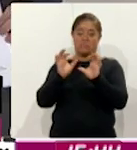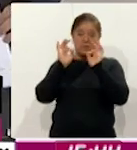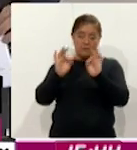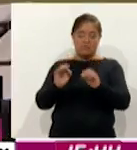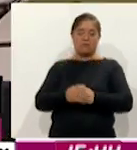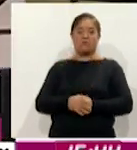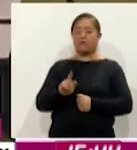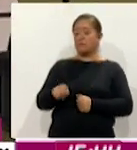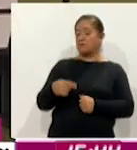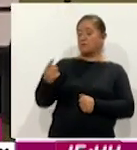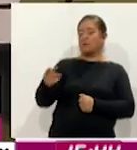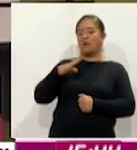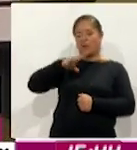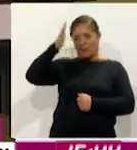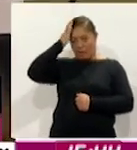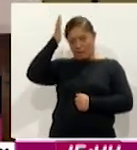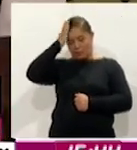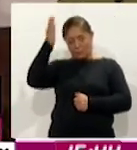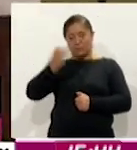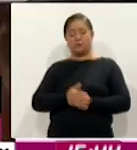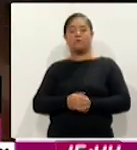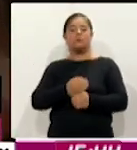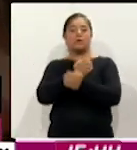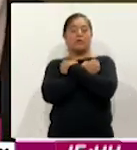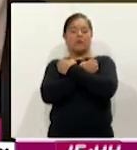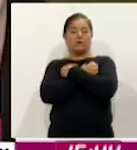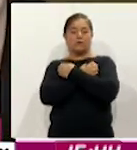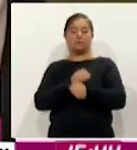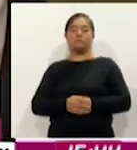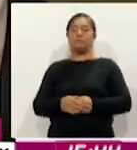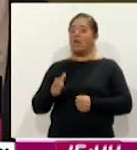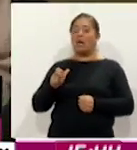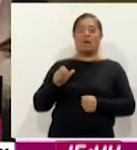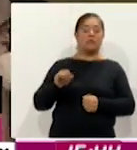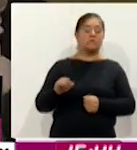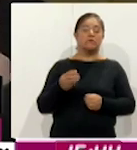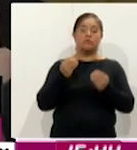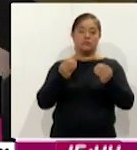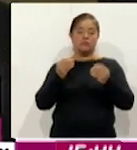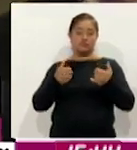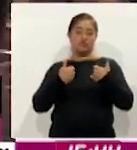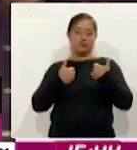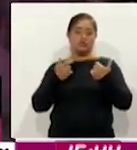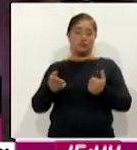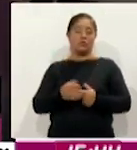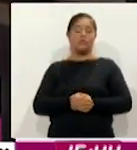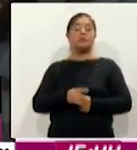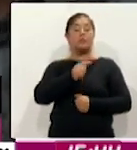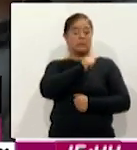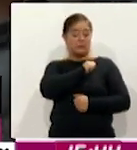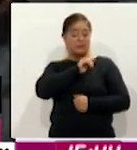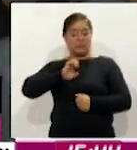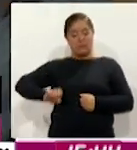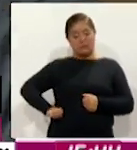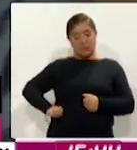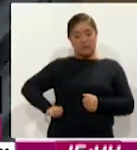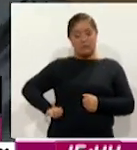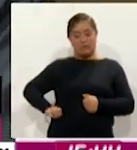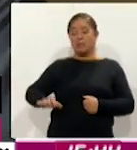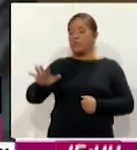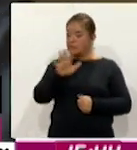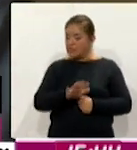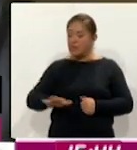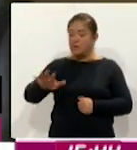por parte de las autoridades educativas. Y de esta forma, pues cientos de jóvenes, no solamente de Terrenate, sino de la región,